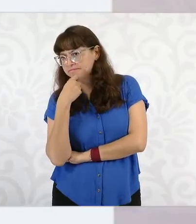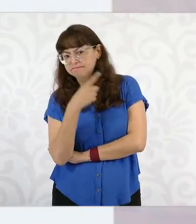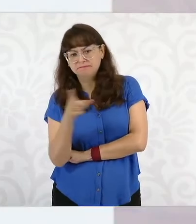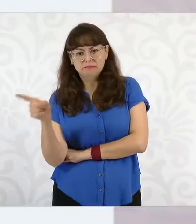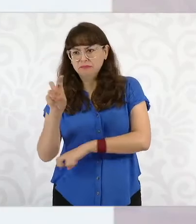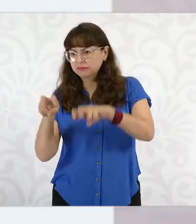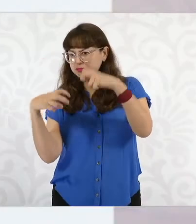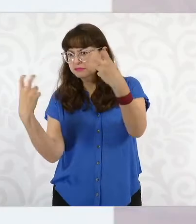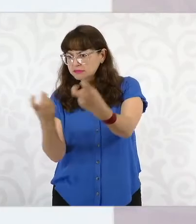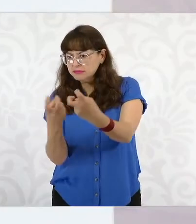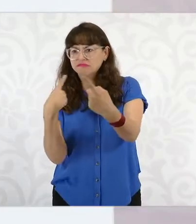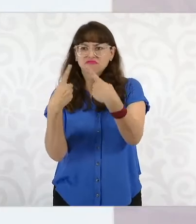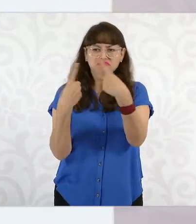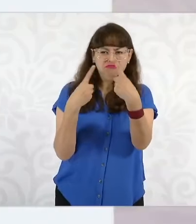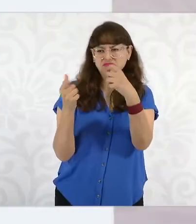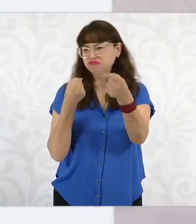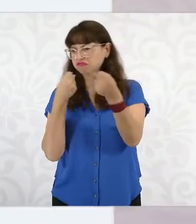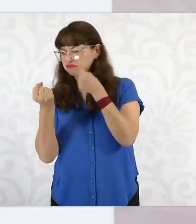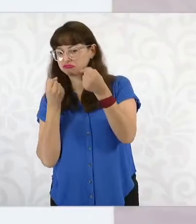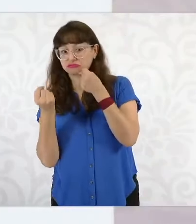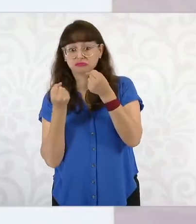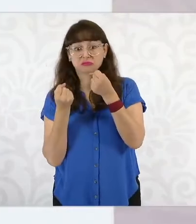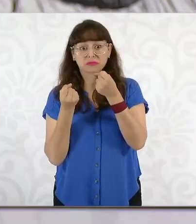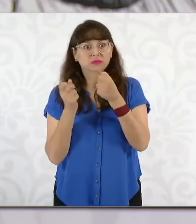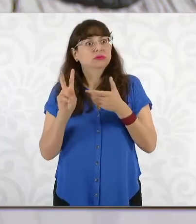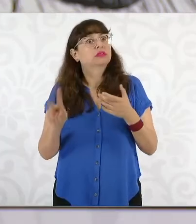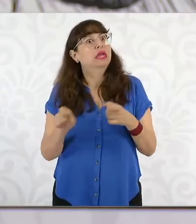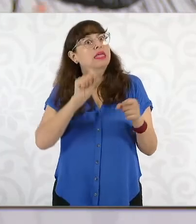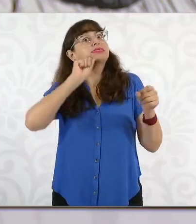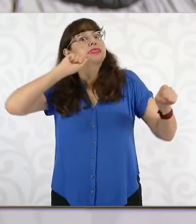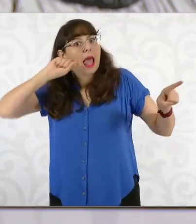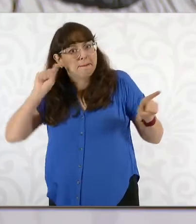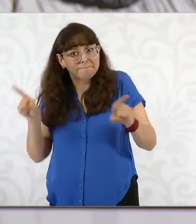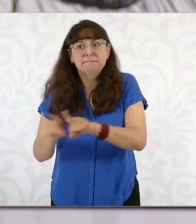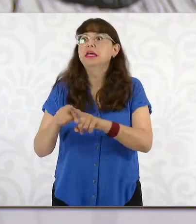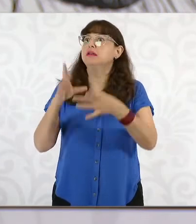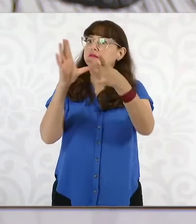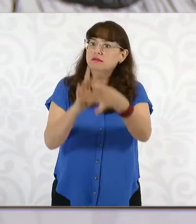programas estos de debate público. Y lo repiten la mentira.